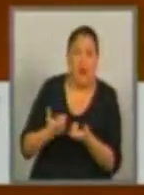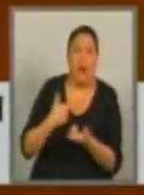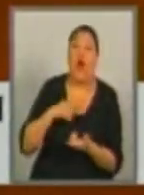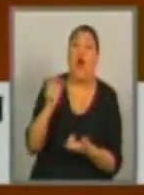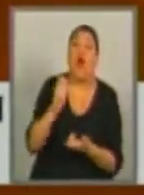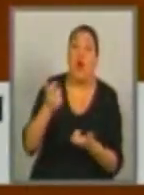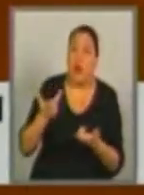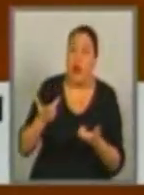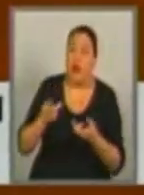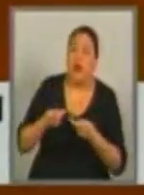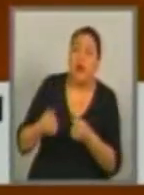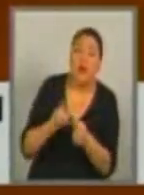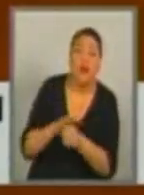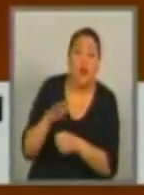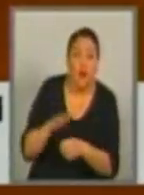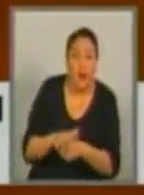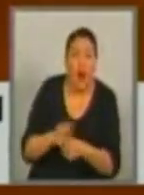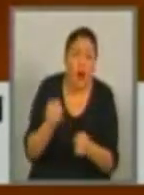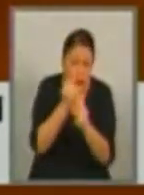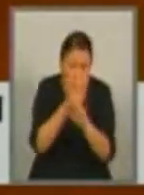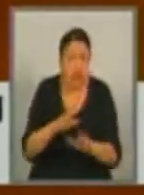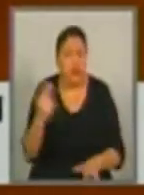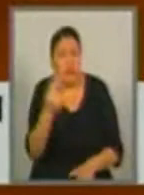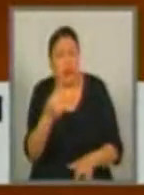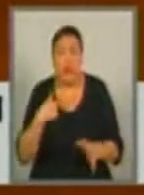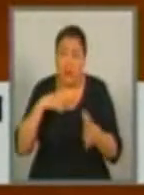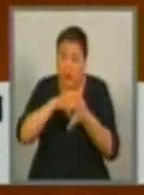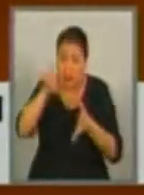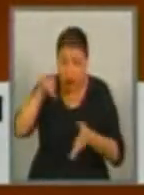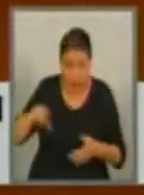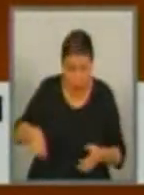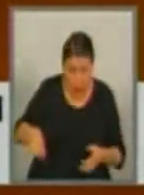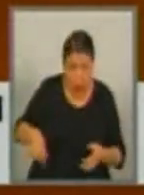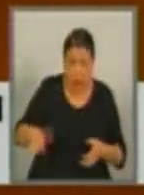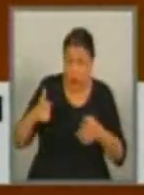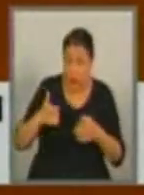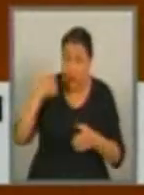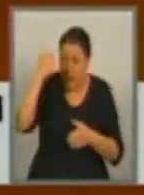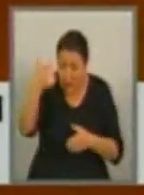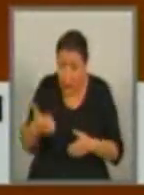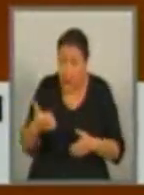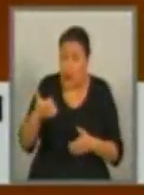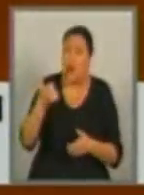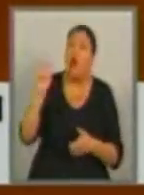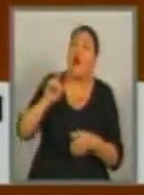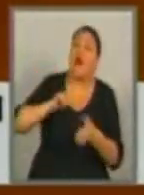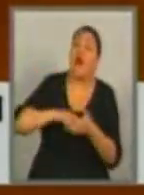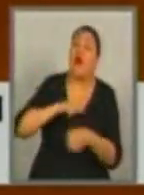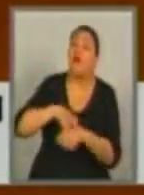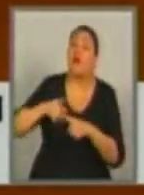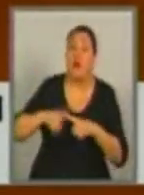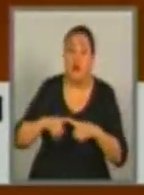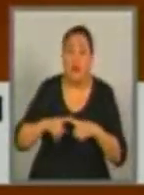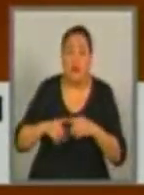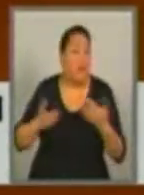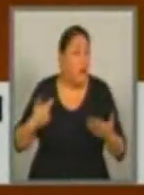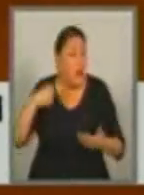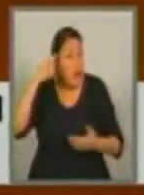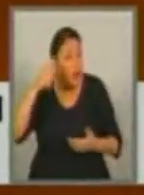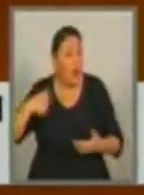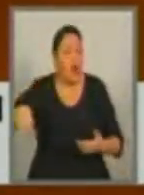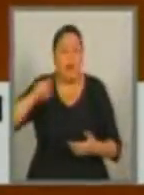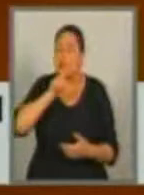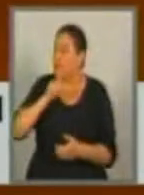recursos públicos destinados a la publicidad oficial para que no sea ejercida de manera discrecional